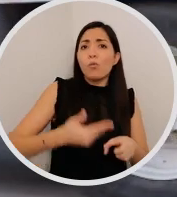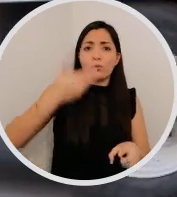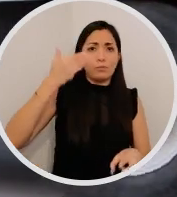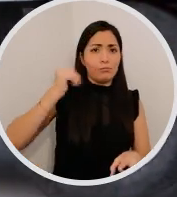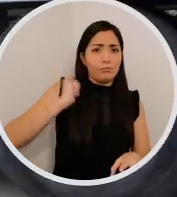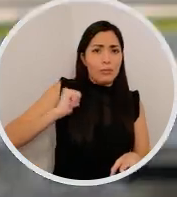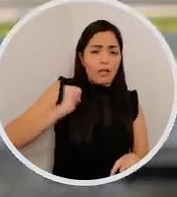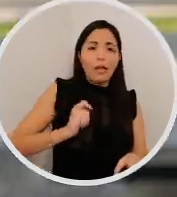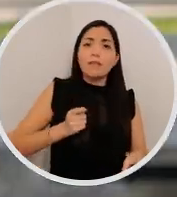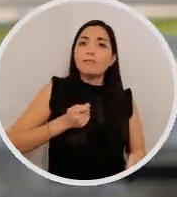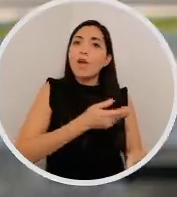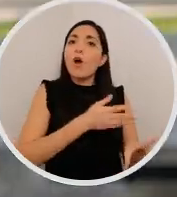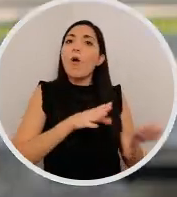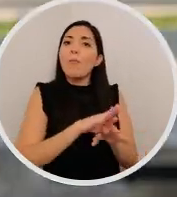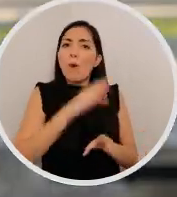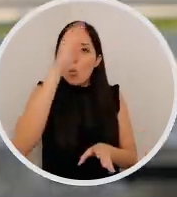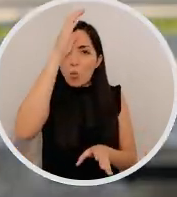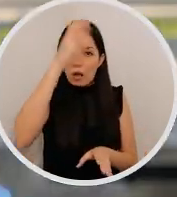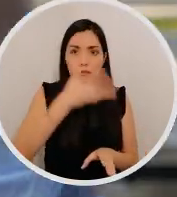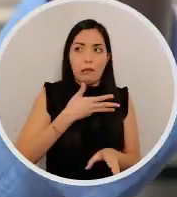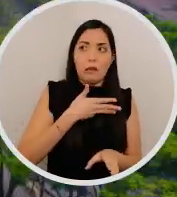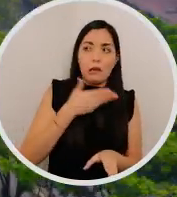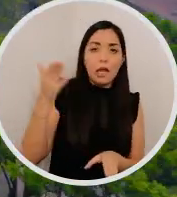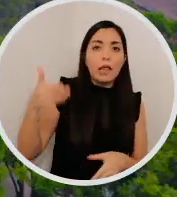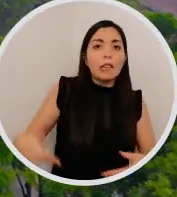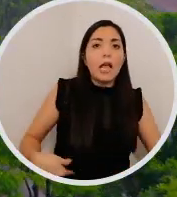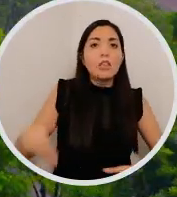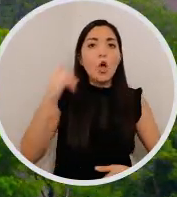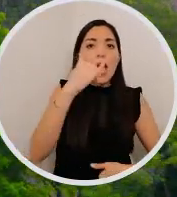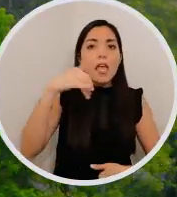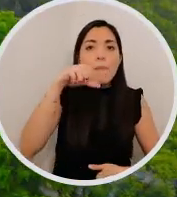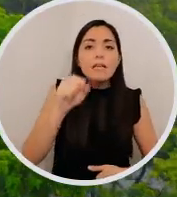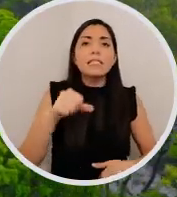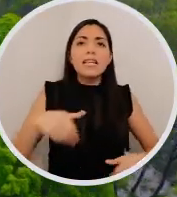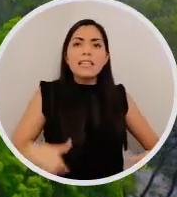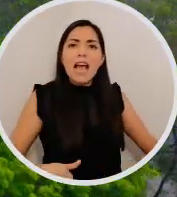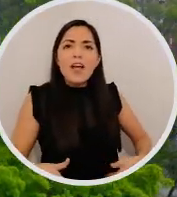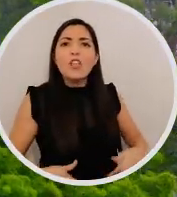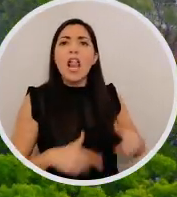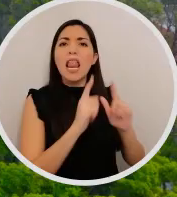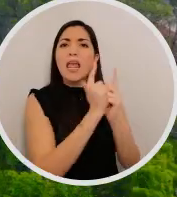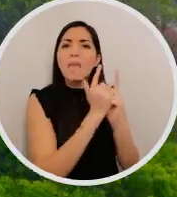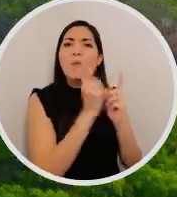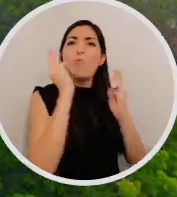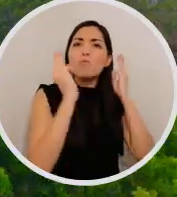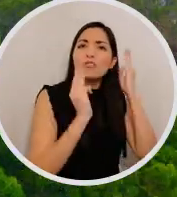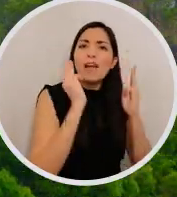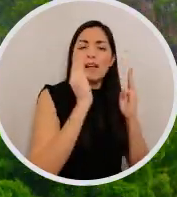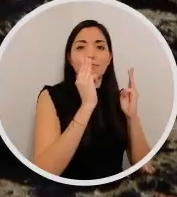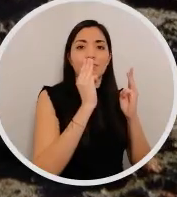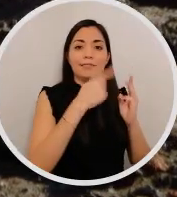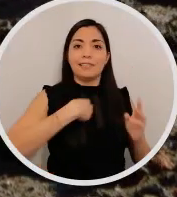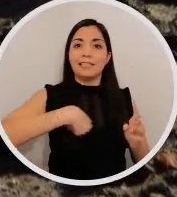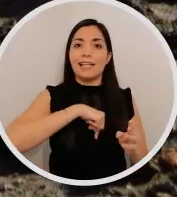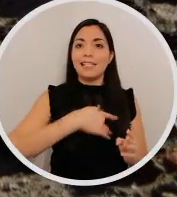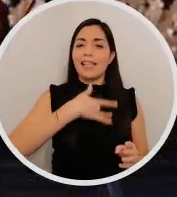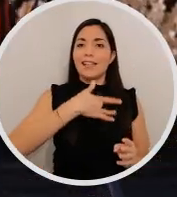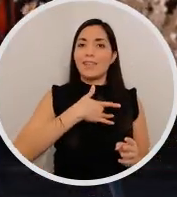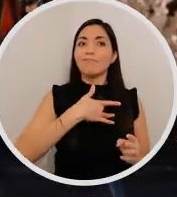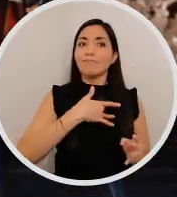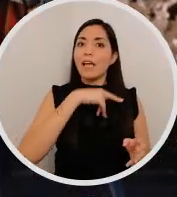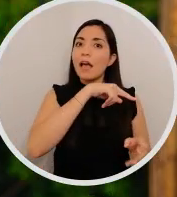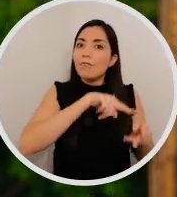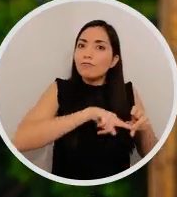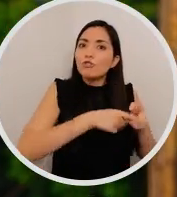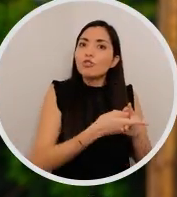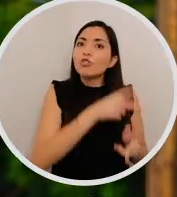su nacimiento tuvo vocación de distrito cultural. Aquí está el Teatro del IMSS, teatros, museos, biblioteca pública. Queremos recuperar ese